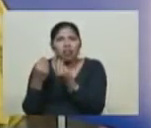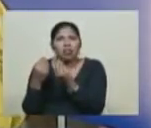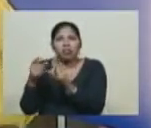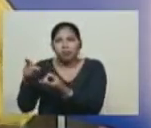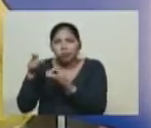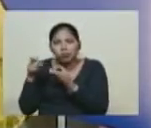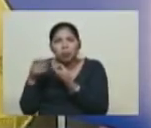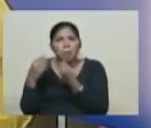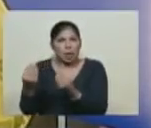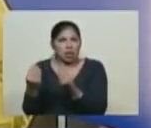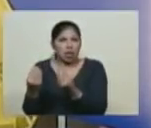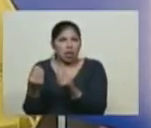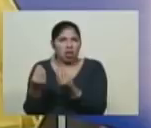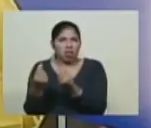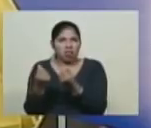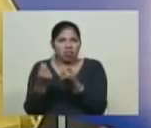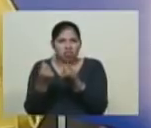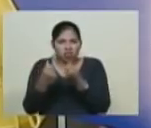la riqueza nacional?